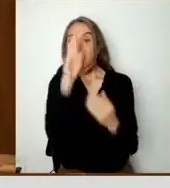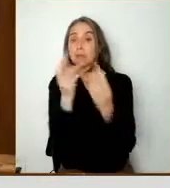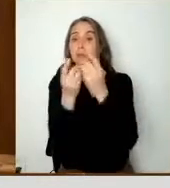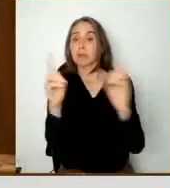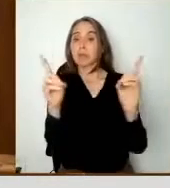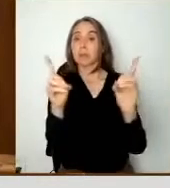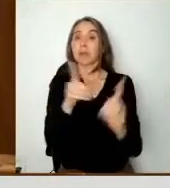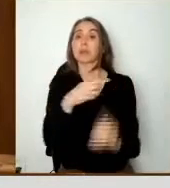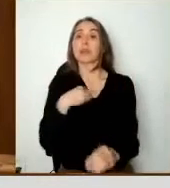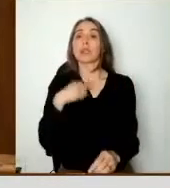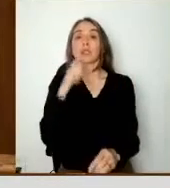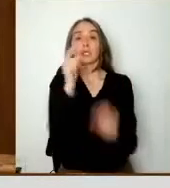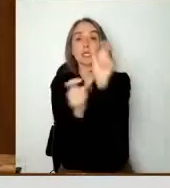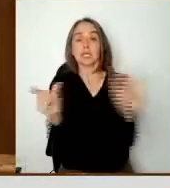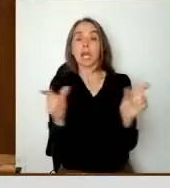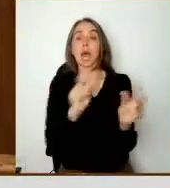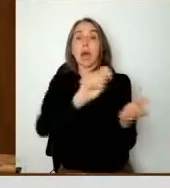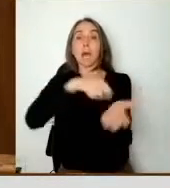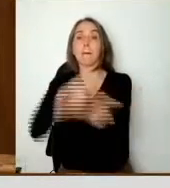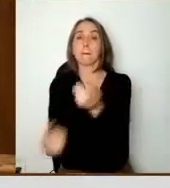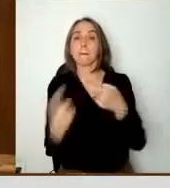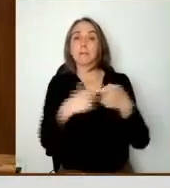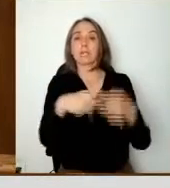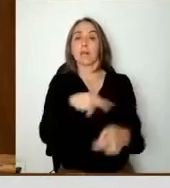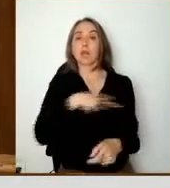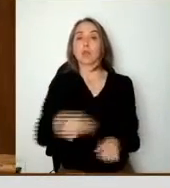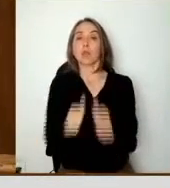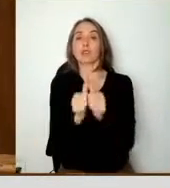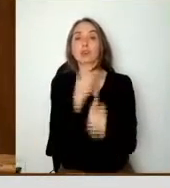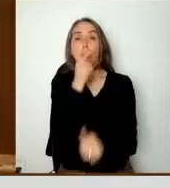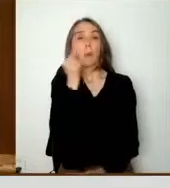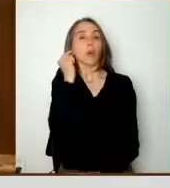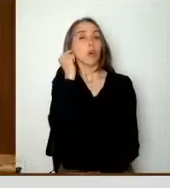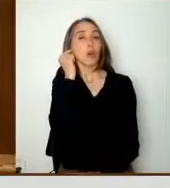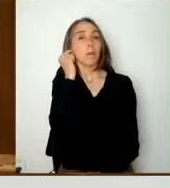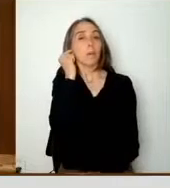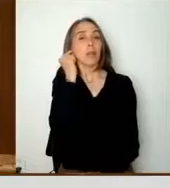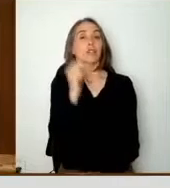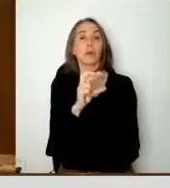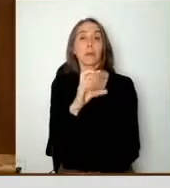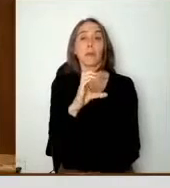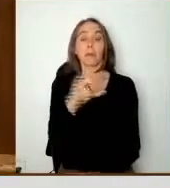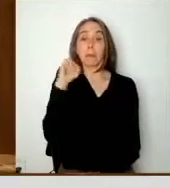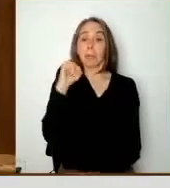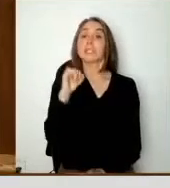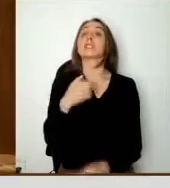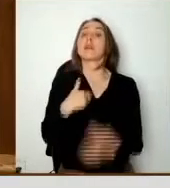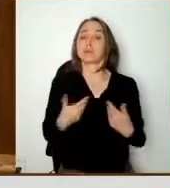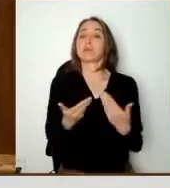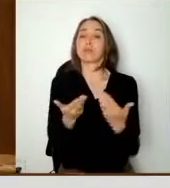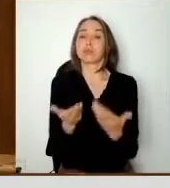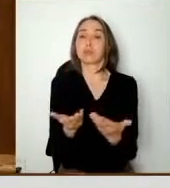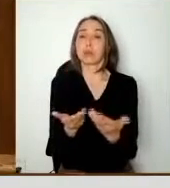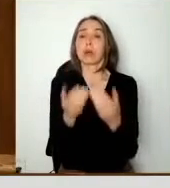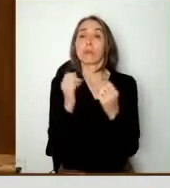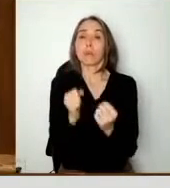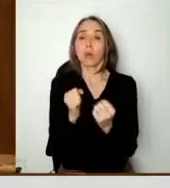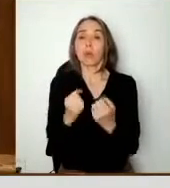militantes, nuestros compañeros y compañeras, incluso dispuestos y dispuestas a dar la vida por